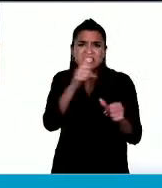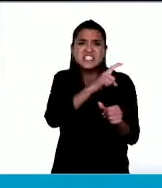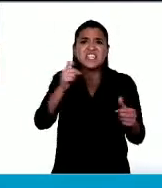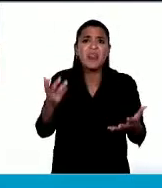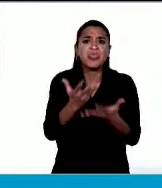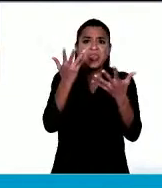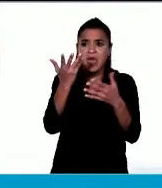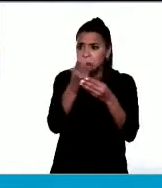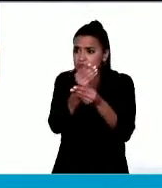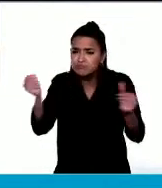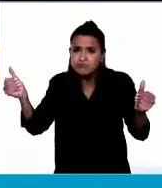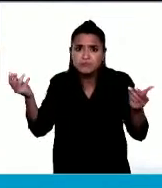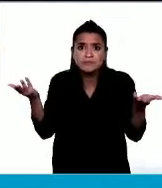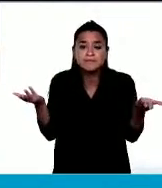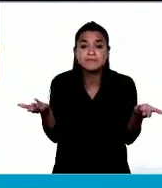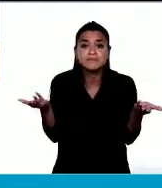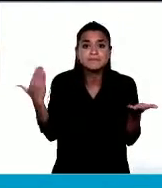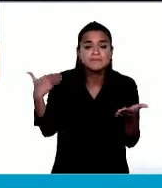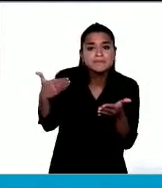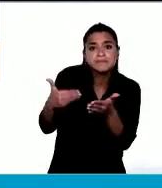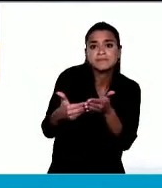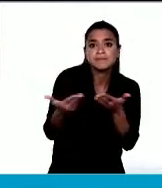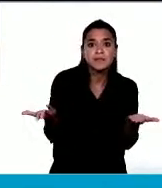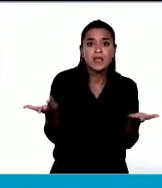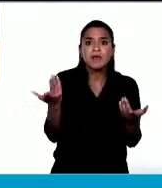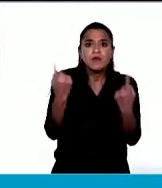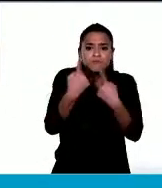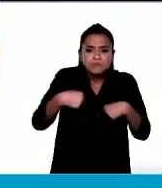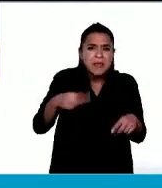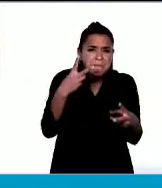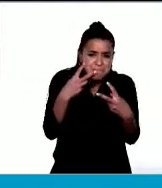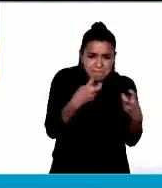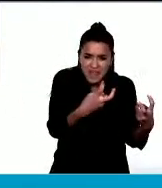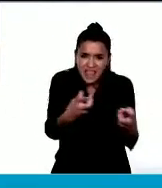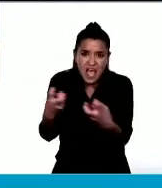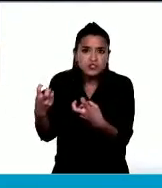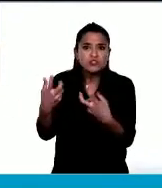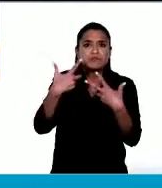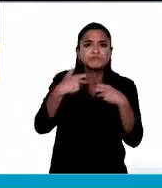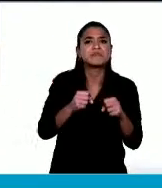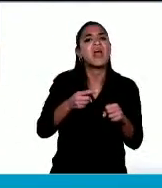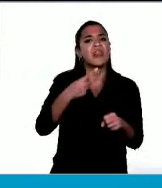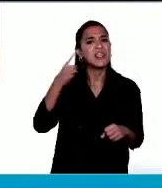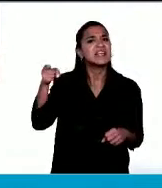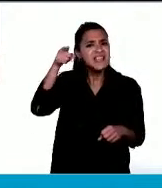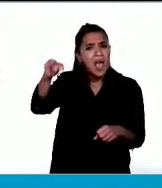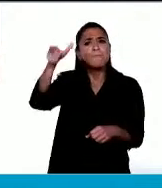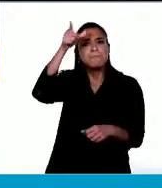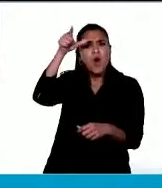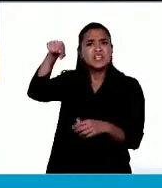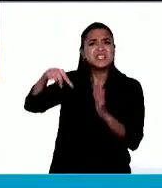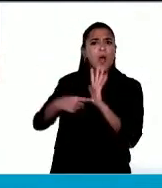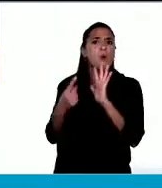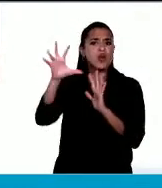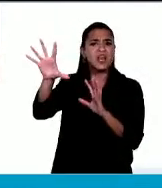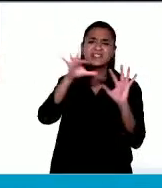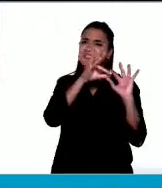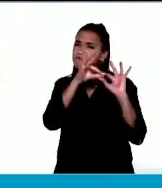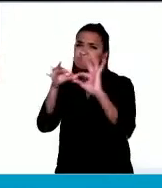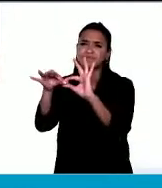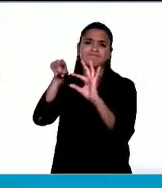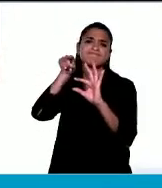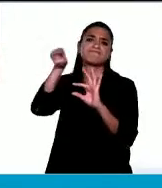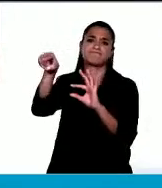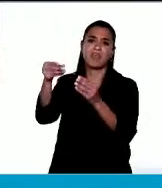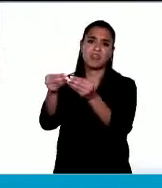días y todos los elementos de investigación indican que fue la policía bonaerense la que está implicada directamente en